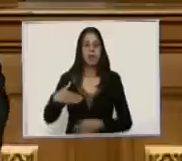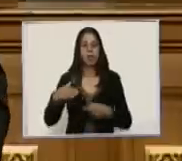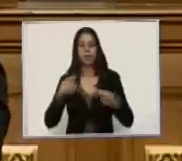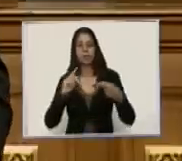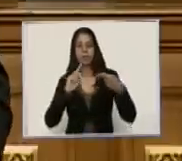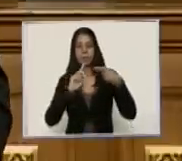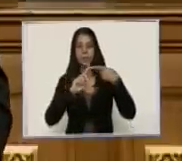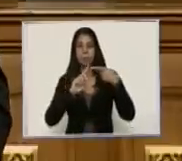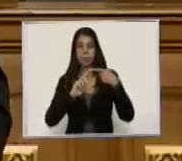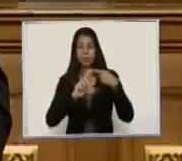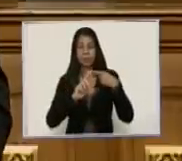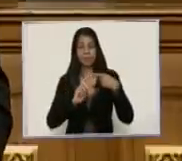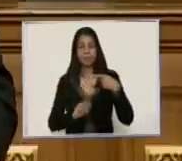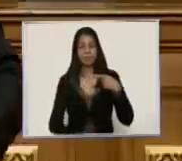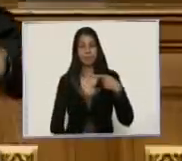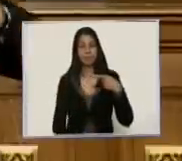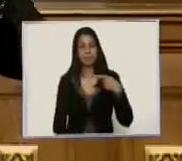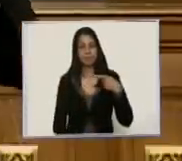notar